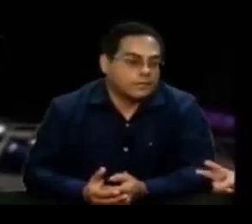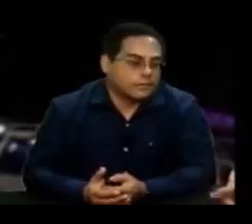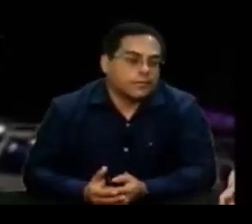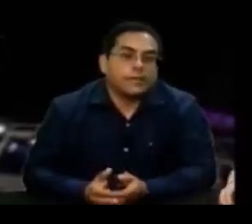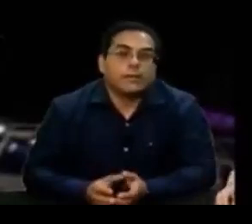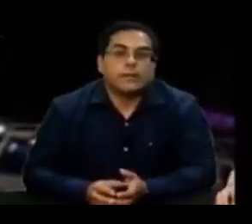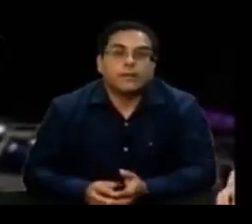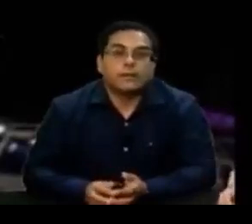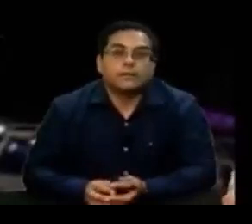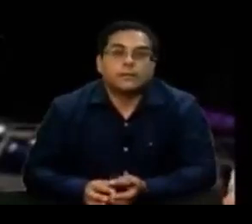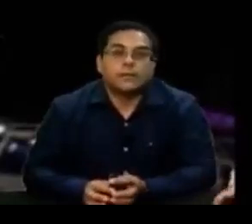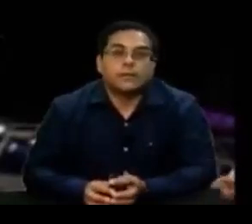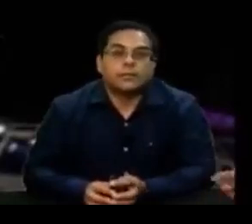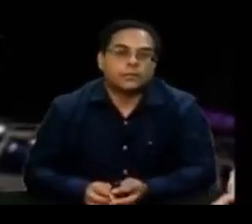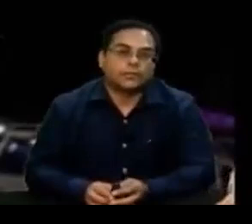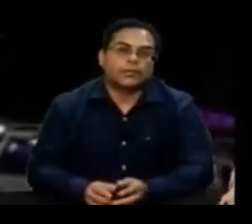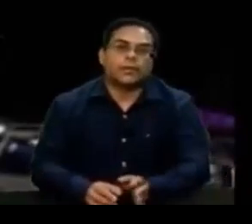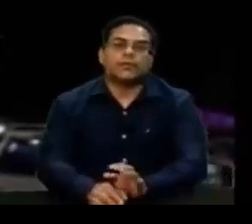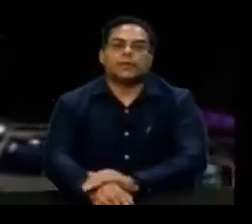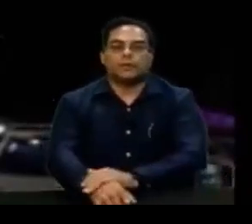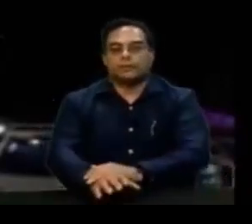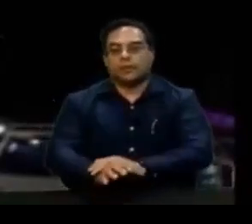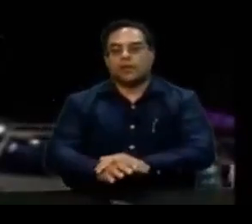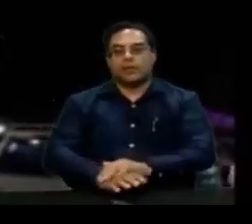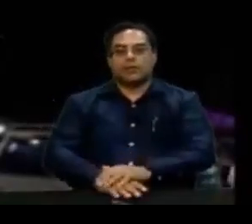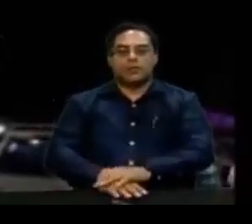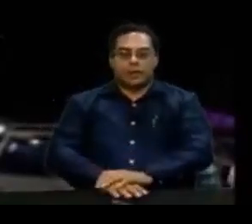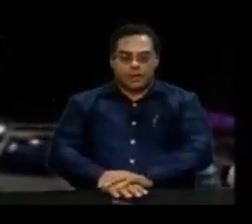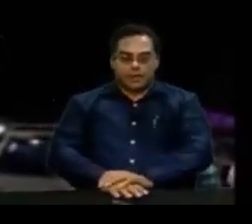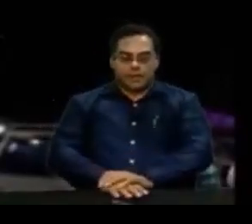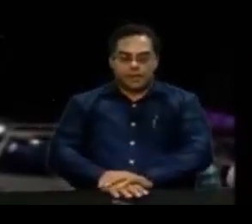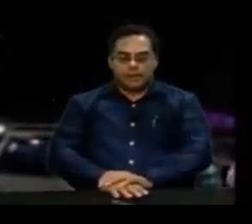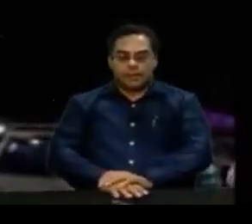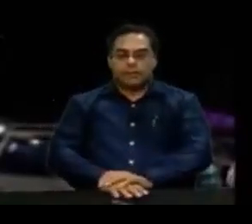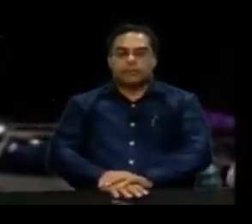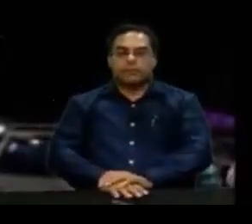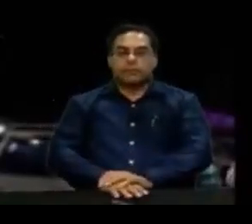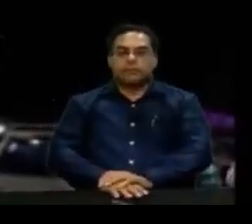bien. Tuvo otra fractura que fue del lado izquierdo y manejada